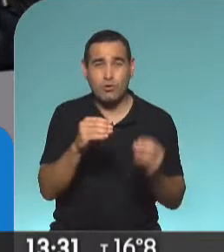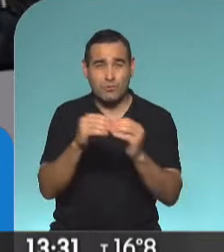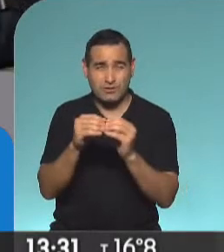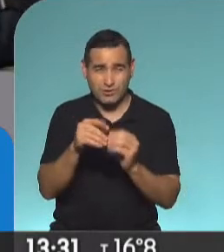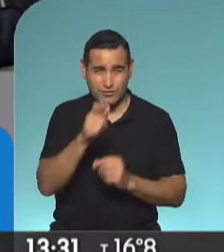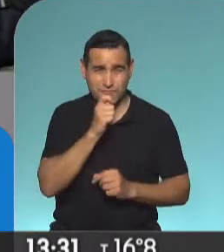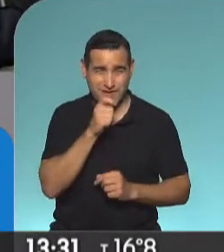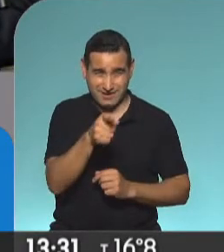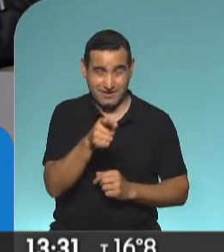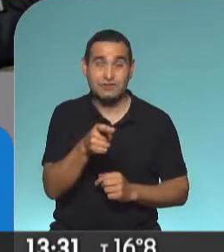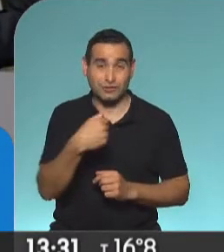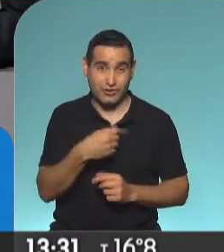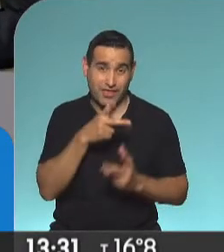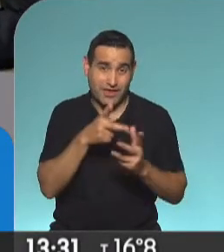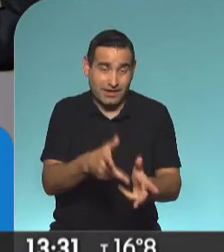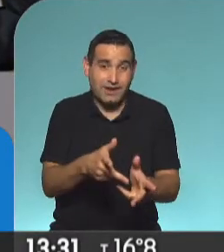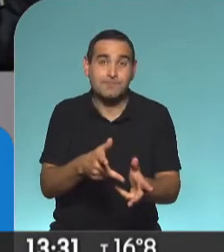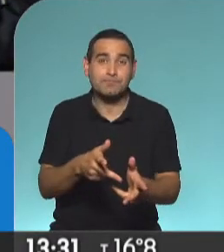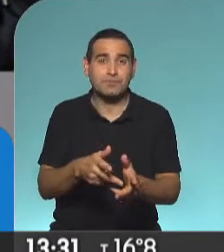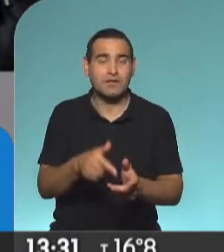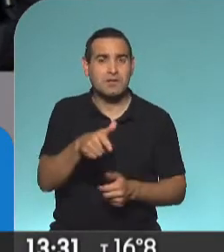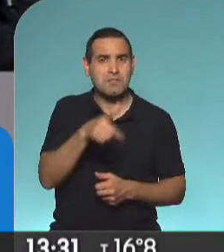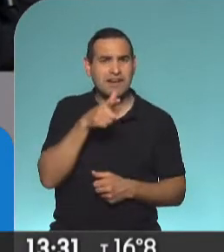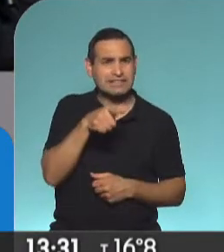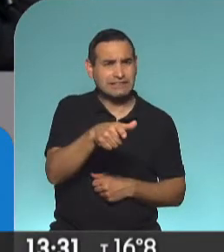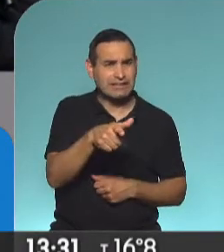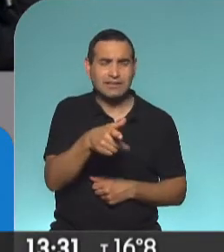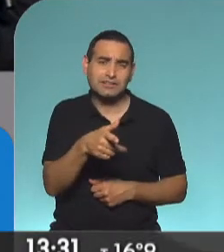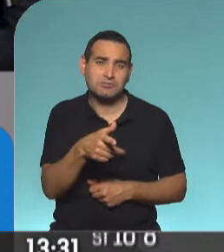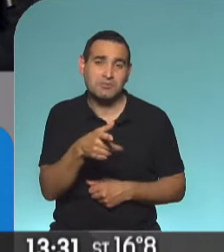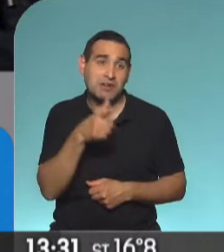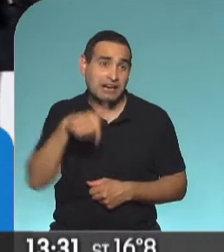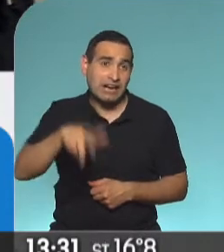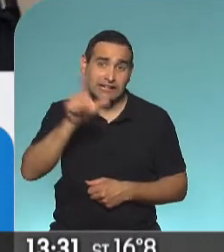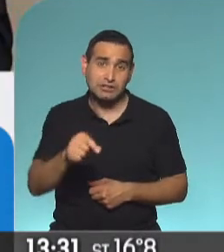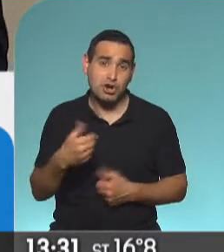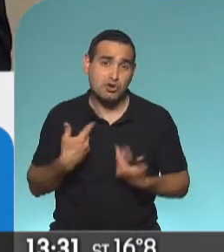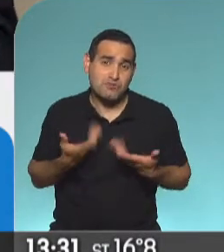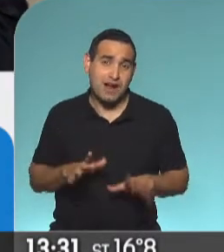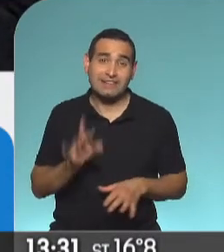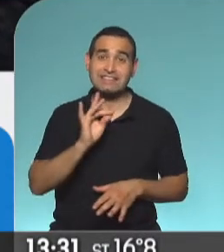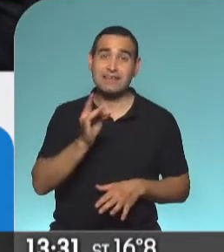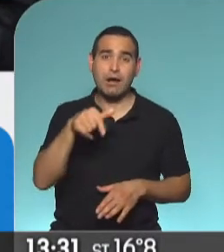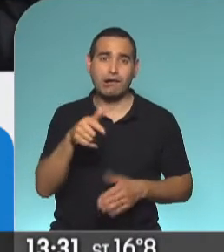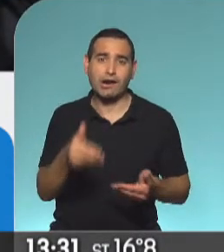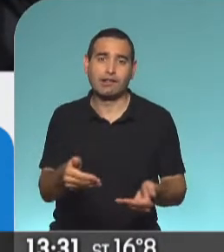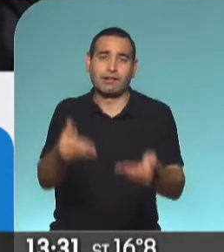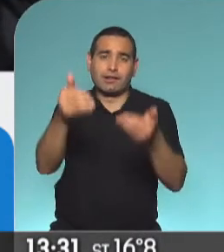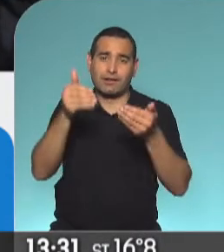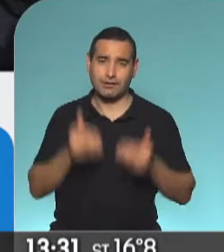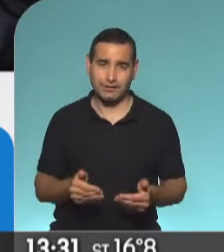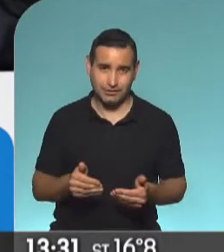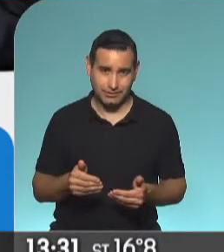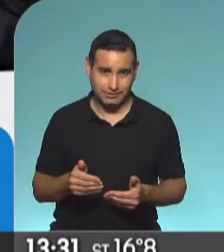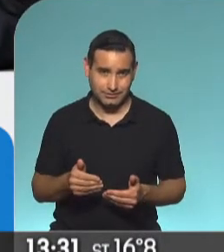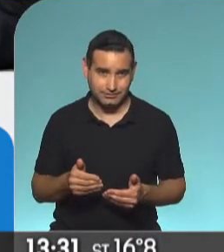suyos que en realidad pareciese que estas cosas que normalmente en la Argentina sucedían en diciembre se adelantaron